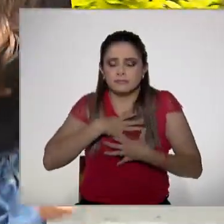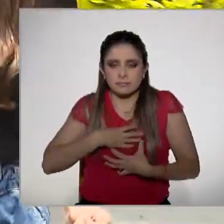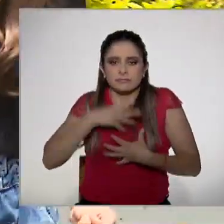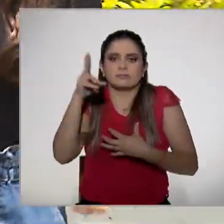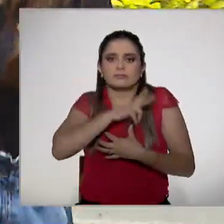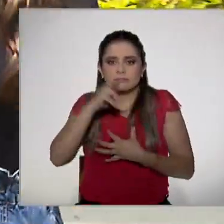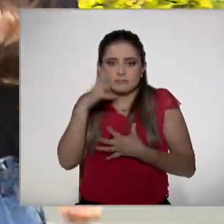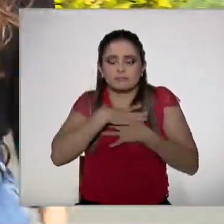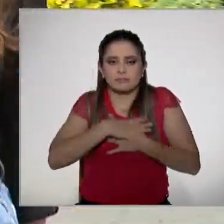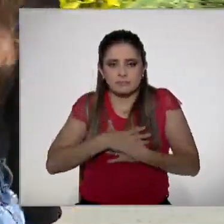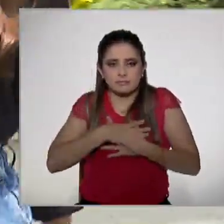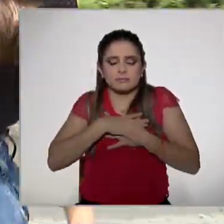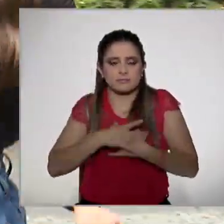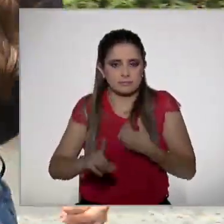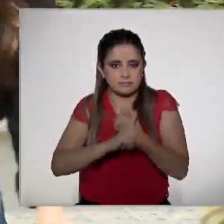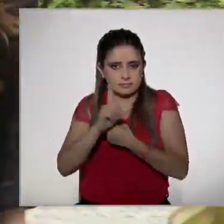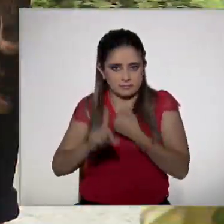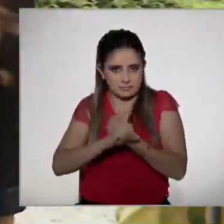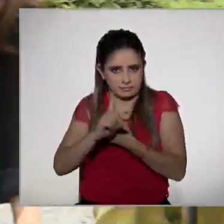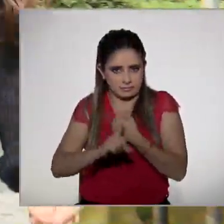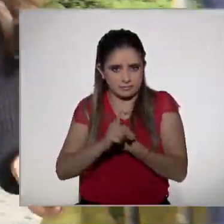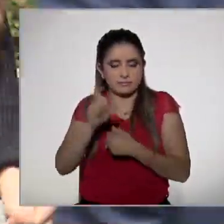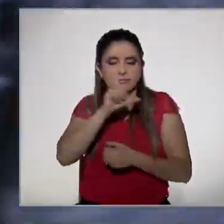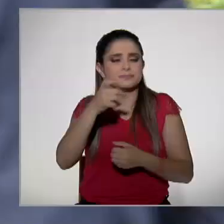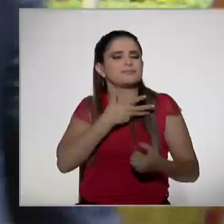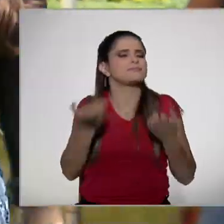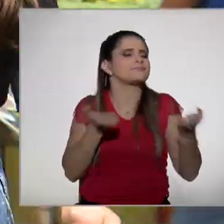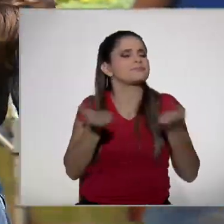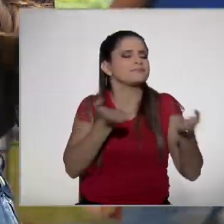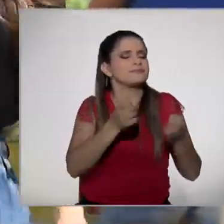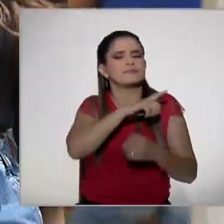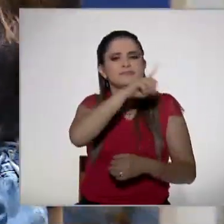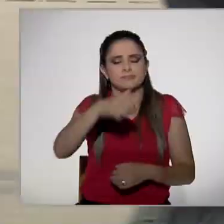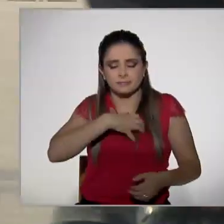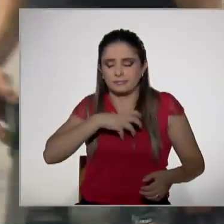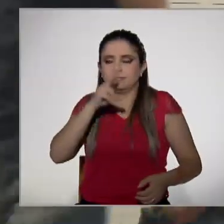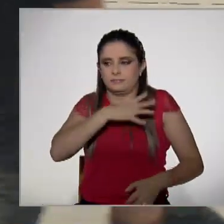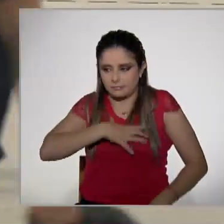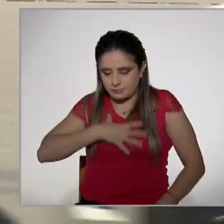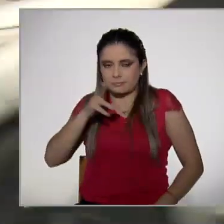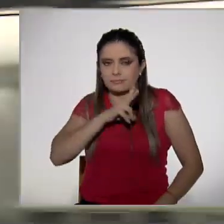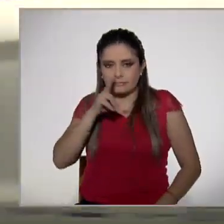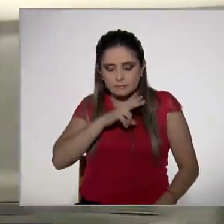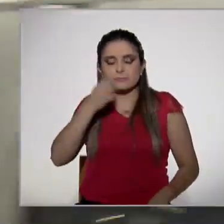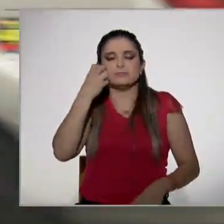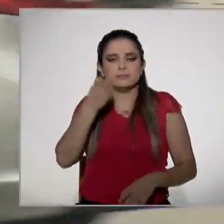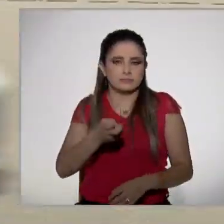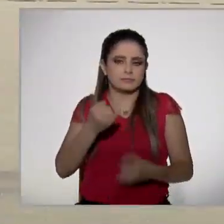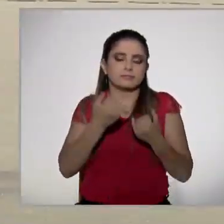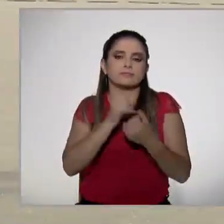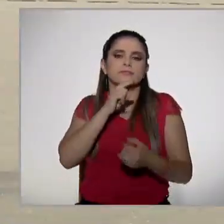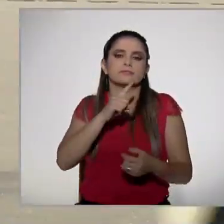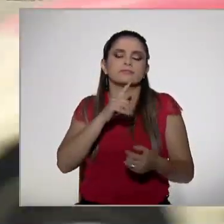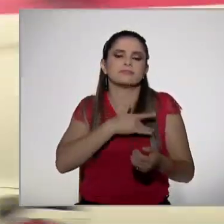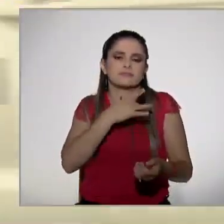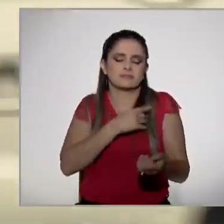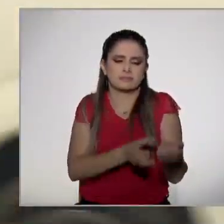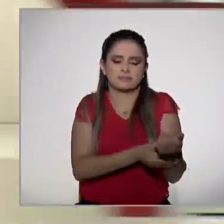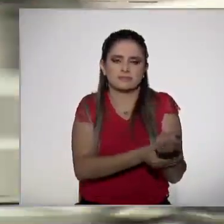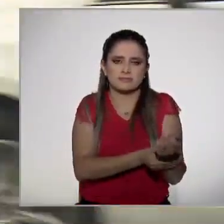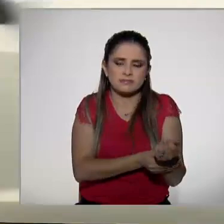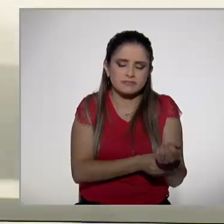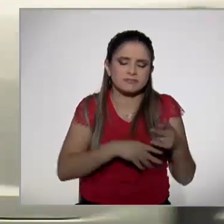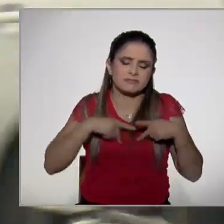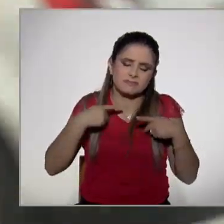dificultad para respirar después de hacer actividades físicas sensación de pulso débil o respiración